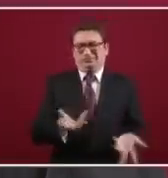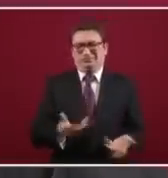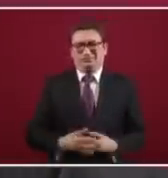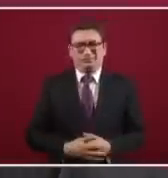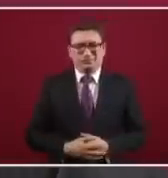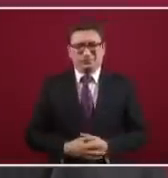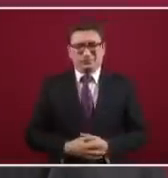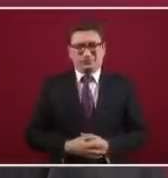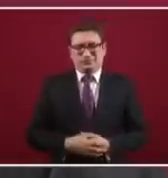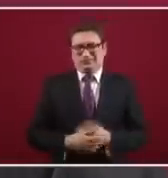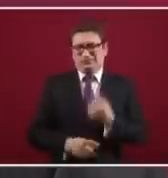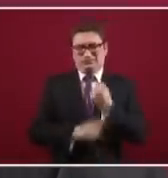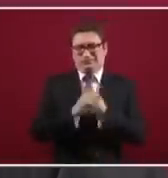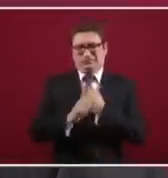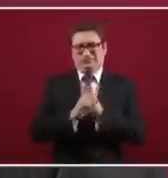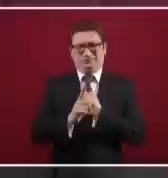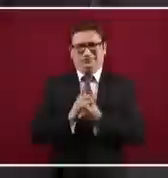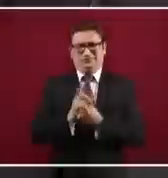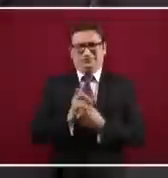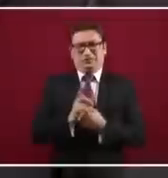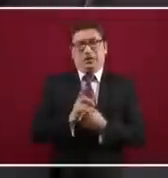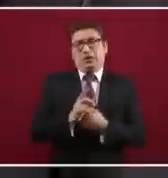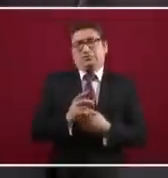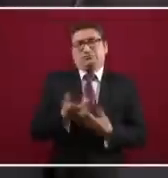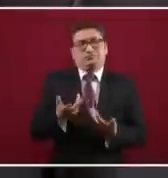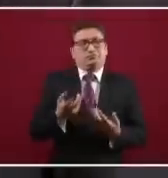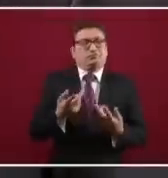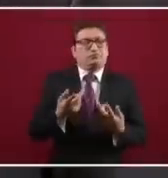Para que haya pleito, cuando menos se necesitan dos.